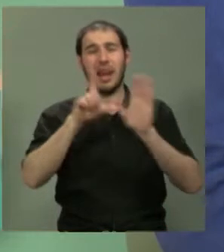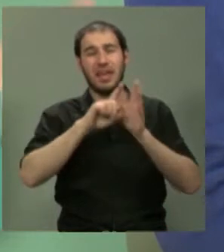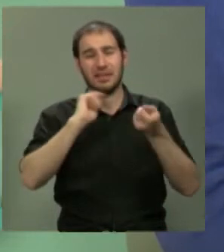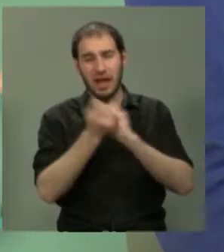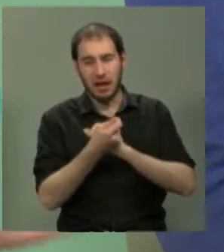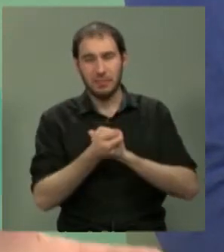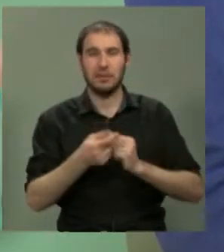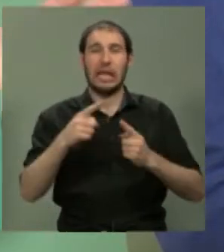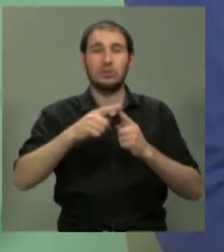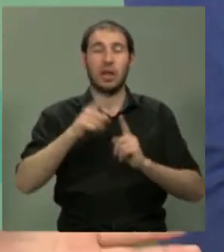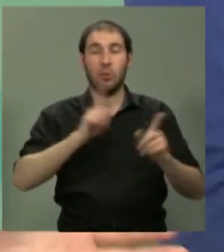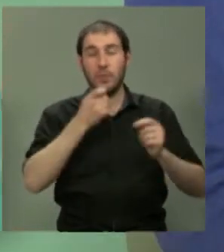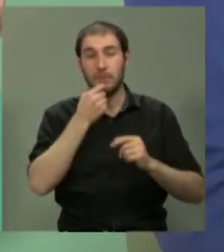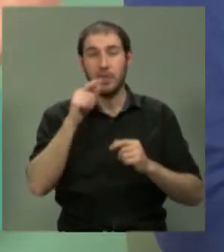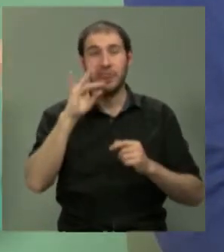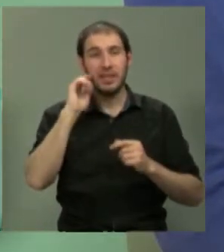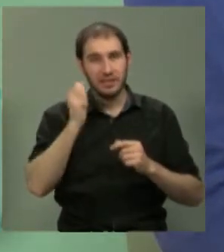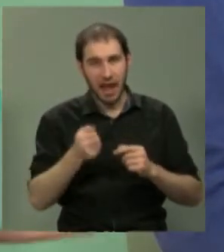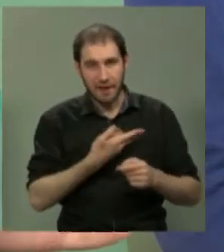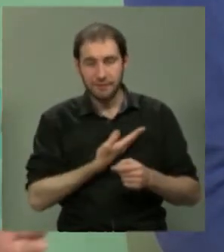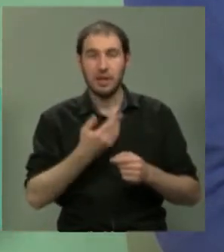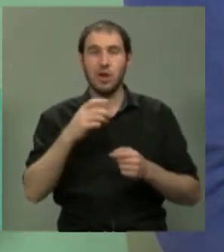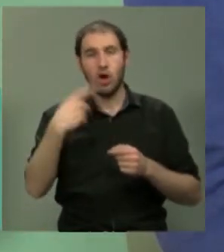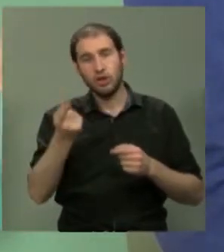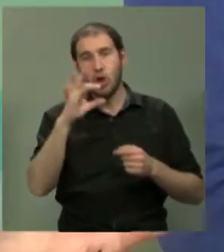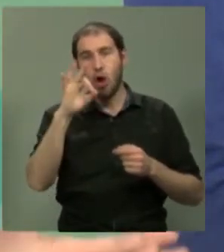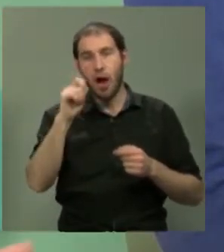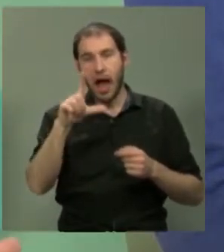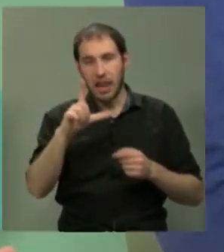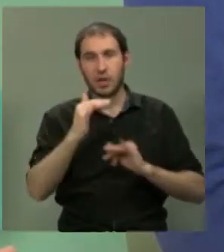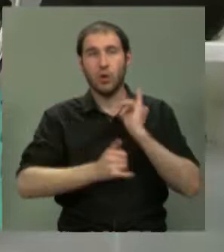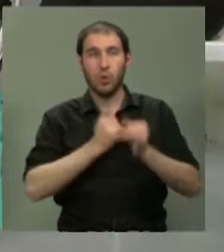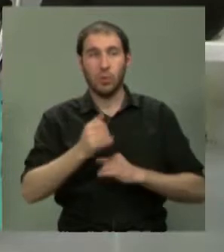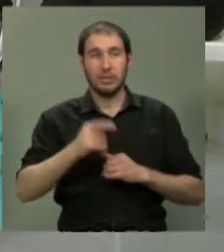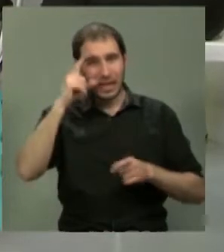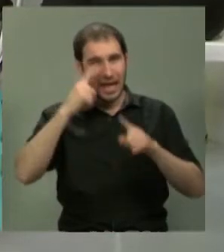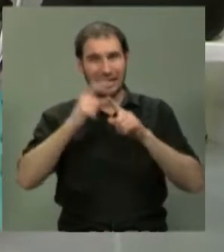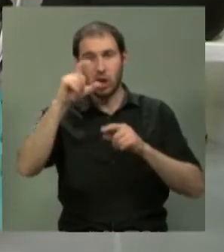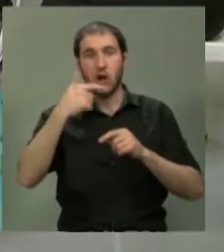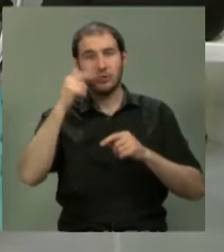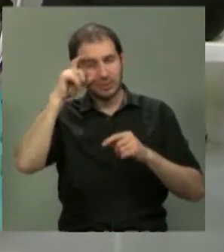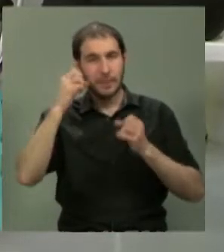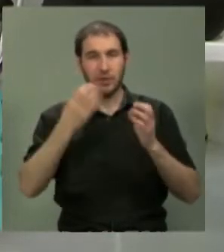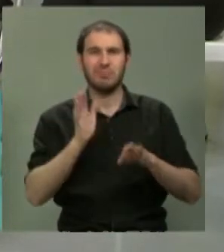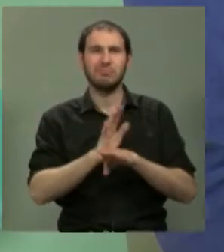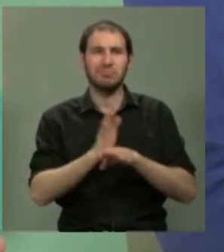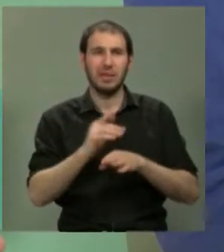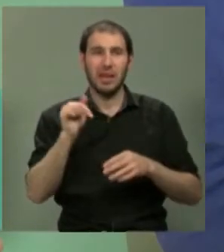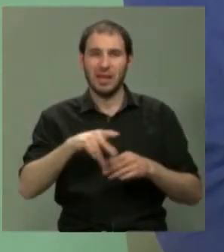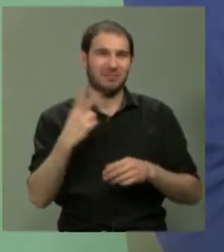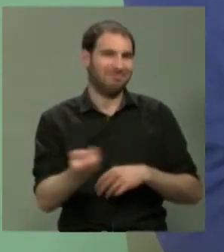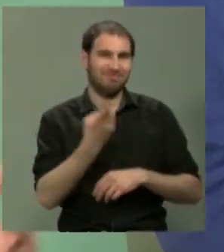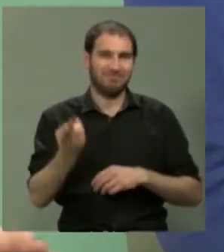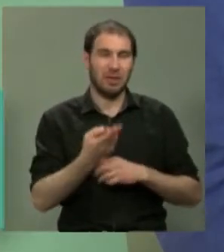ley. Hay instituciones como es la INAF, como es la OAL, que se sigue diciendo el ESCOSE porque quiere decir de que no